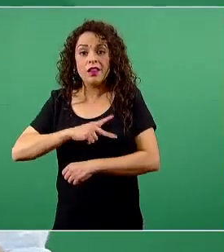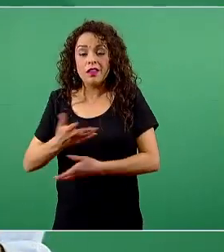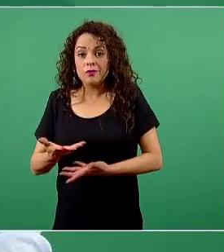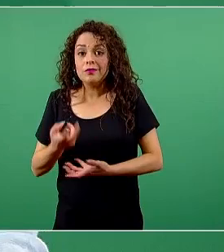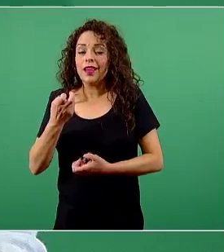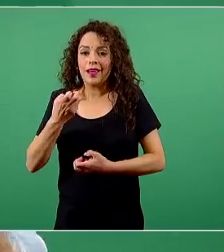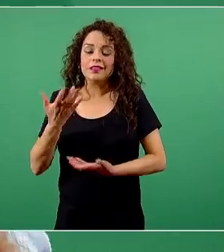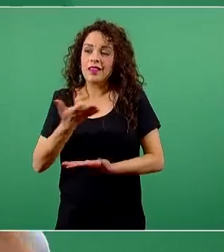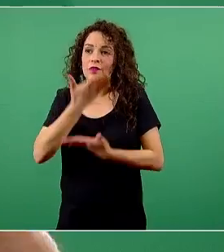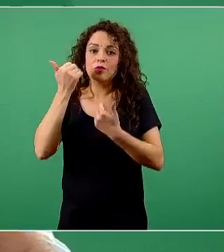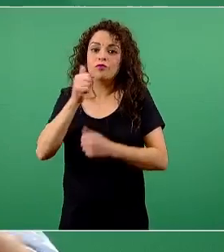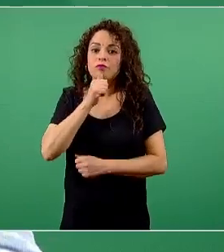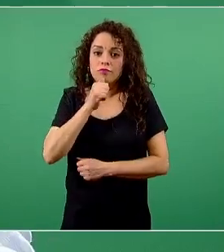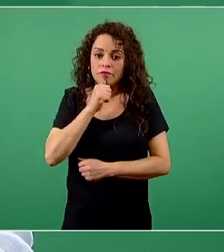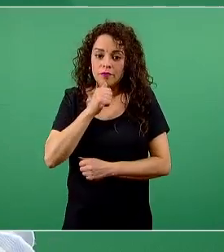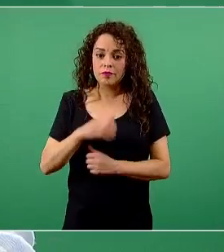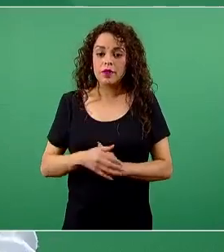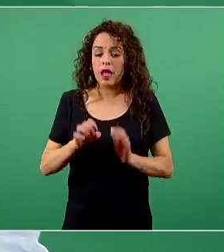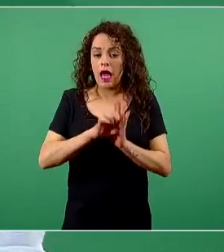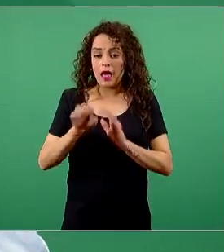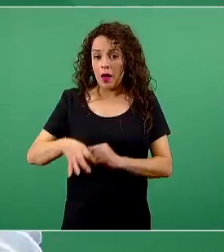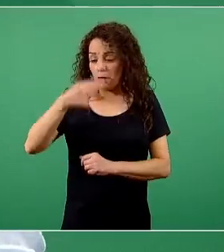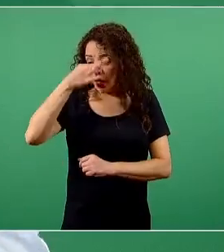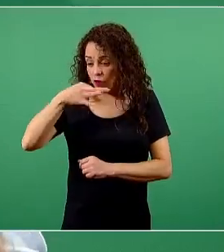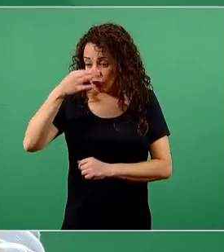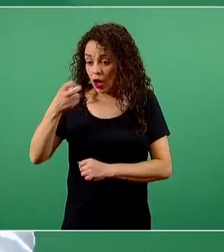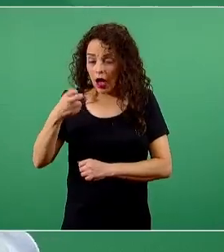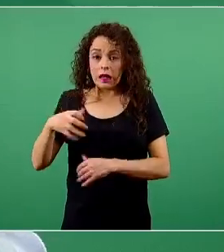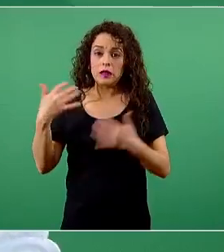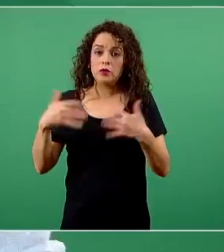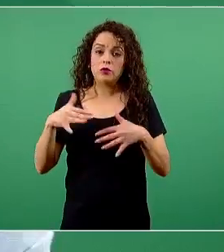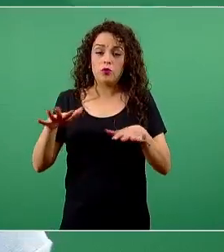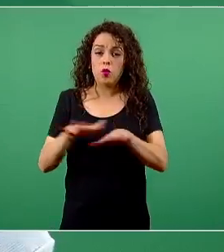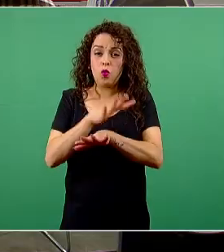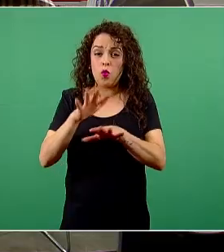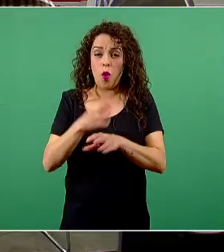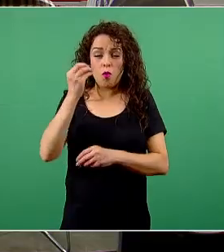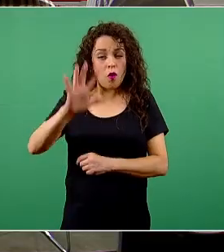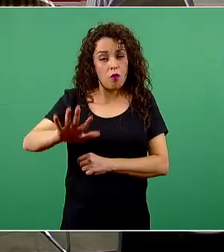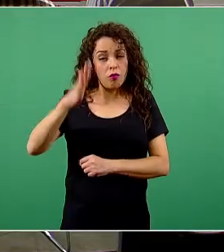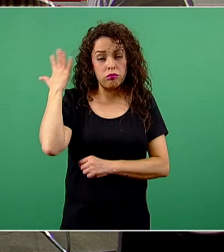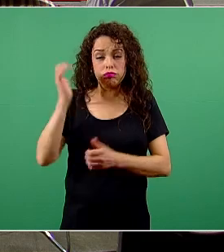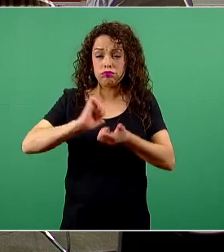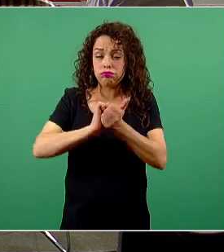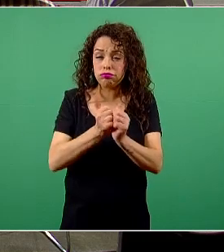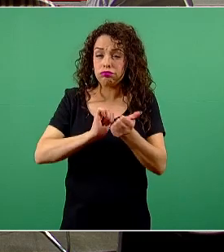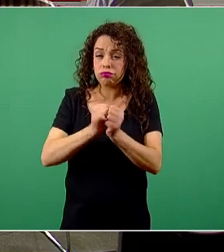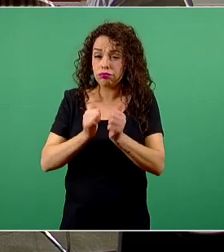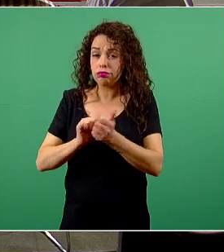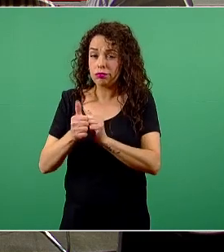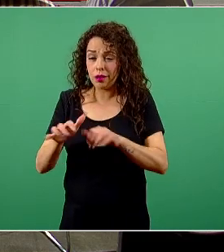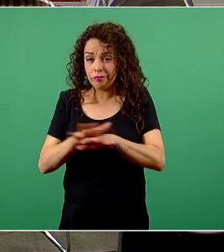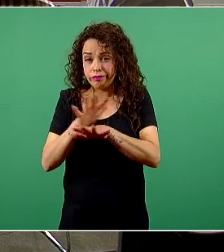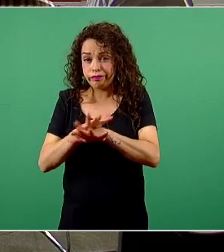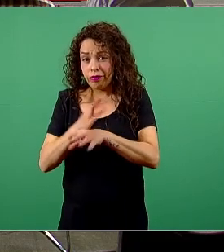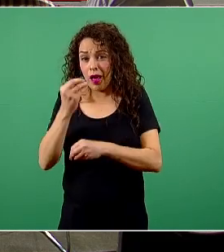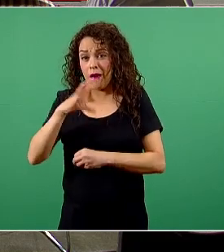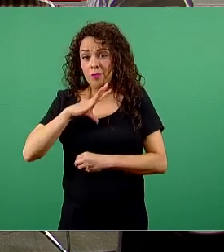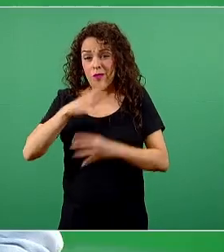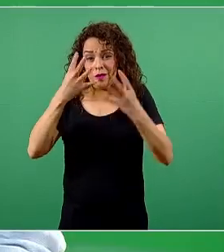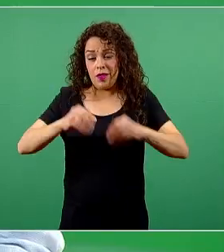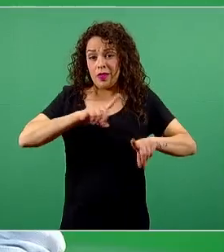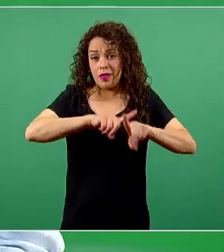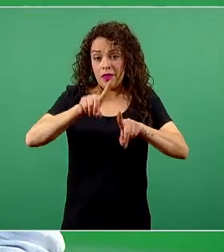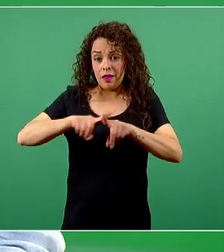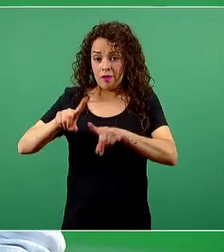que evoluciona a tal velocidad o muta a tal velocidad que si en un año dado ponemos vacuna